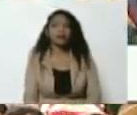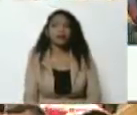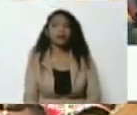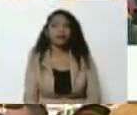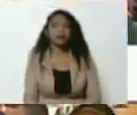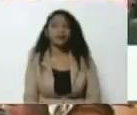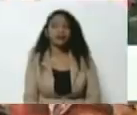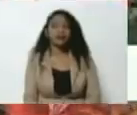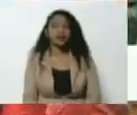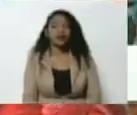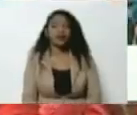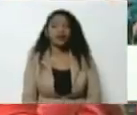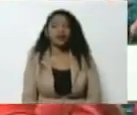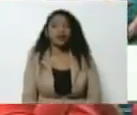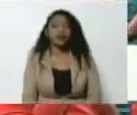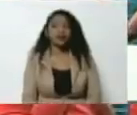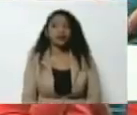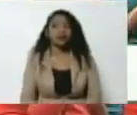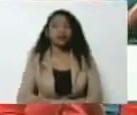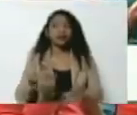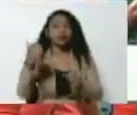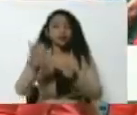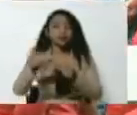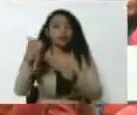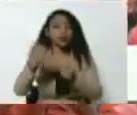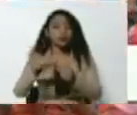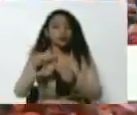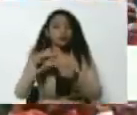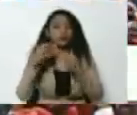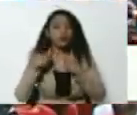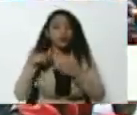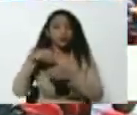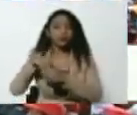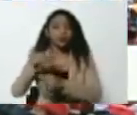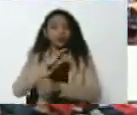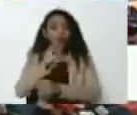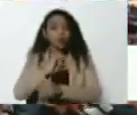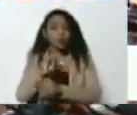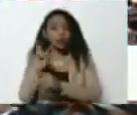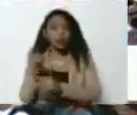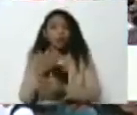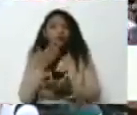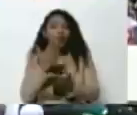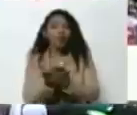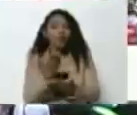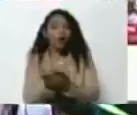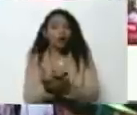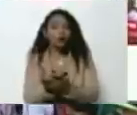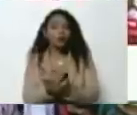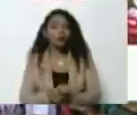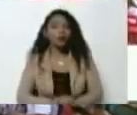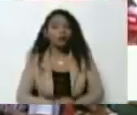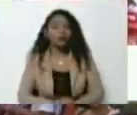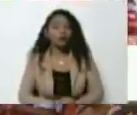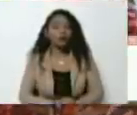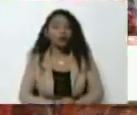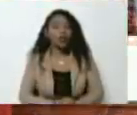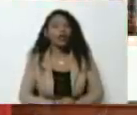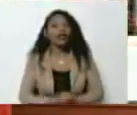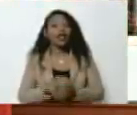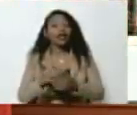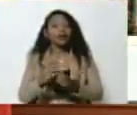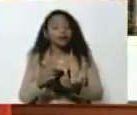Los maravinos y las maravinas y los zulianos han propuesto que en